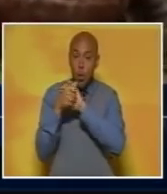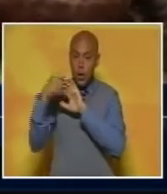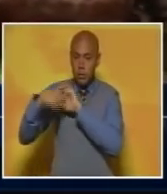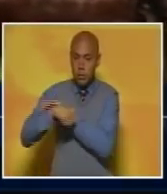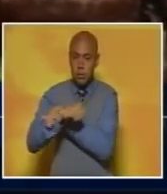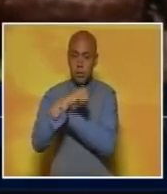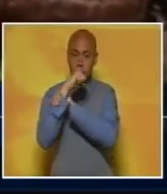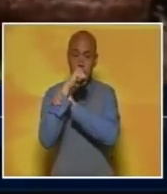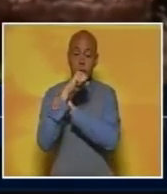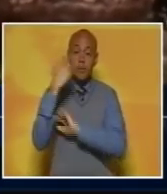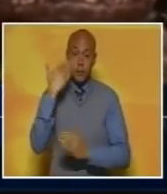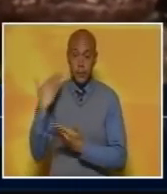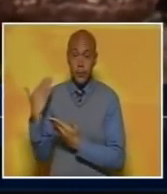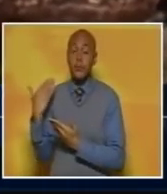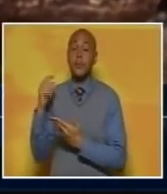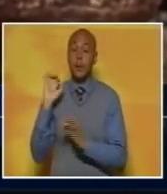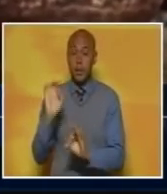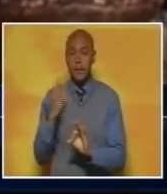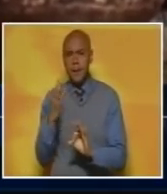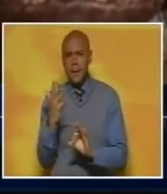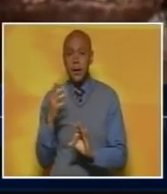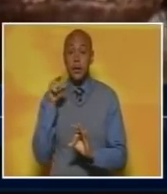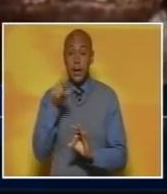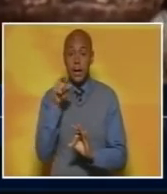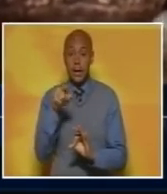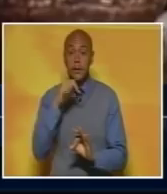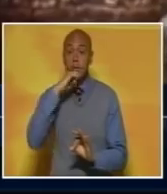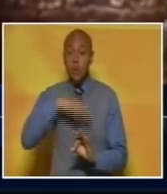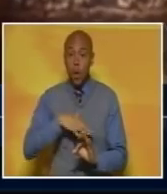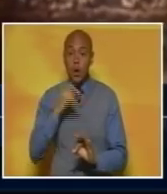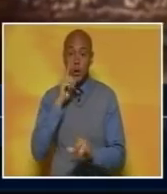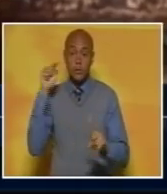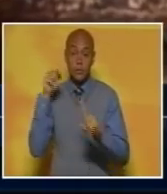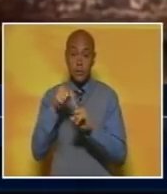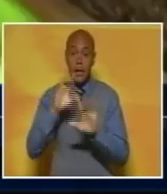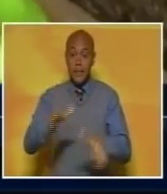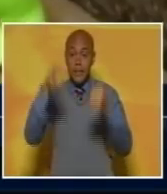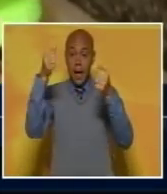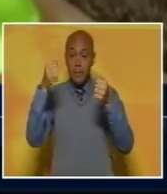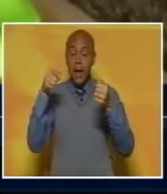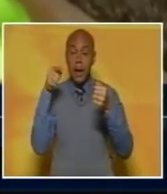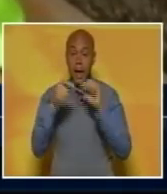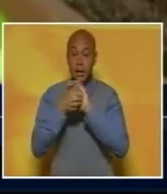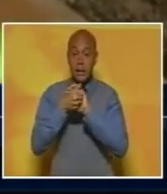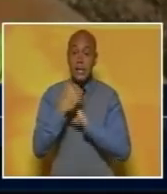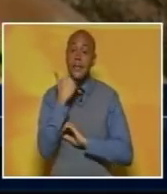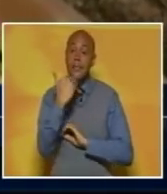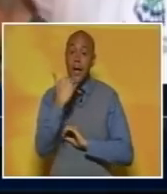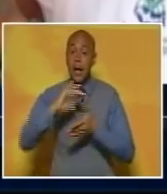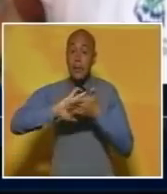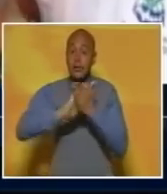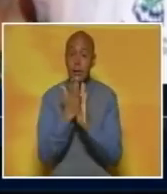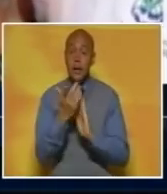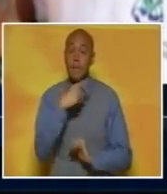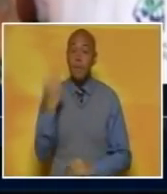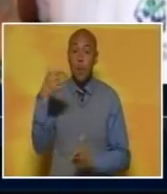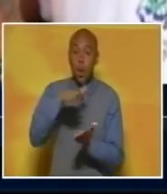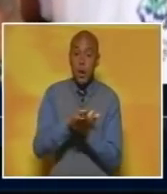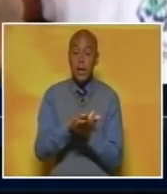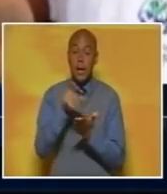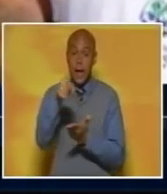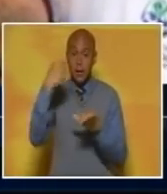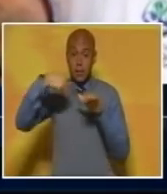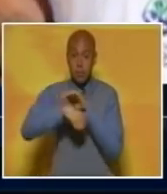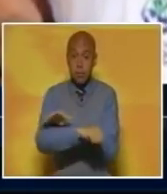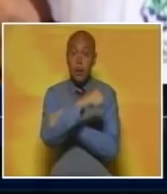su hábitat tras haber cumplido una impresionante misión: salvar a su especie de la extinción. La gigante tortuga, que